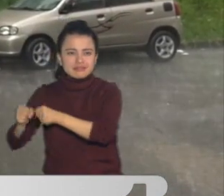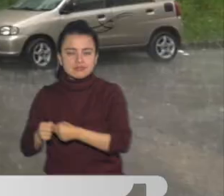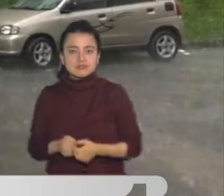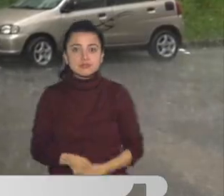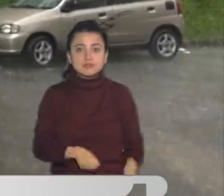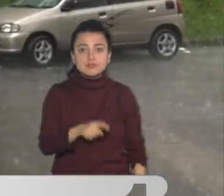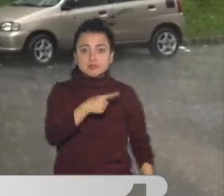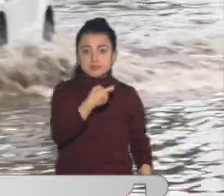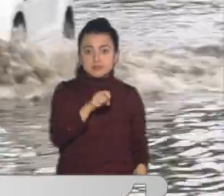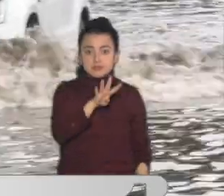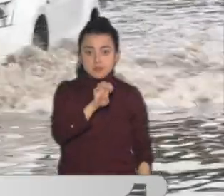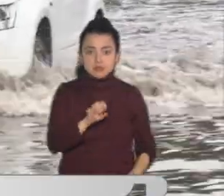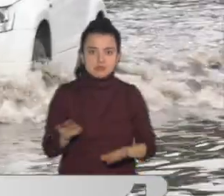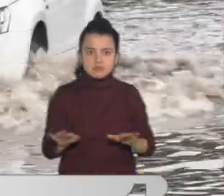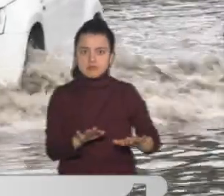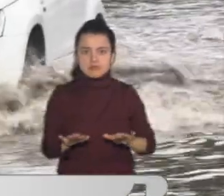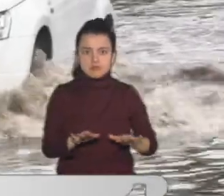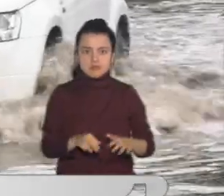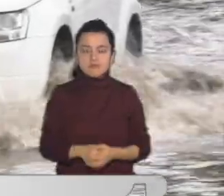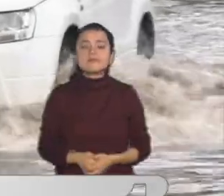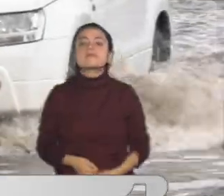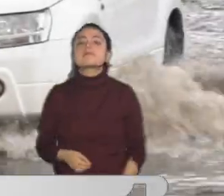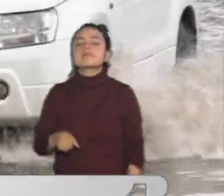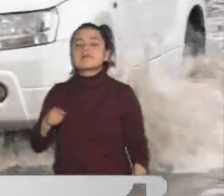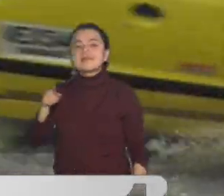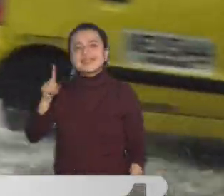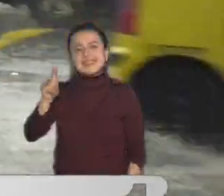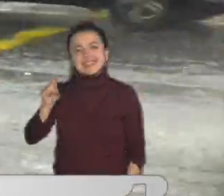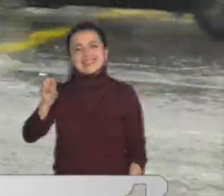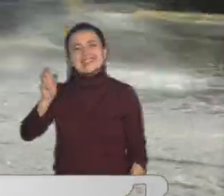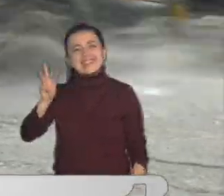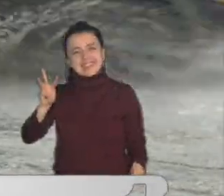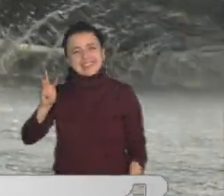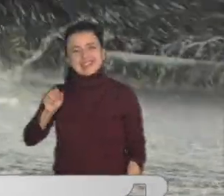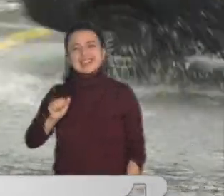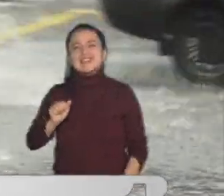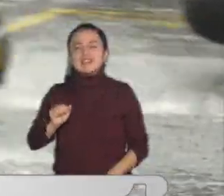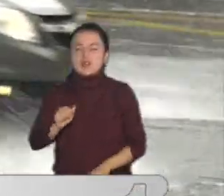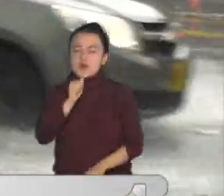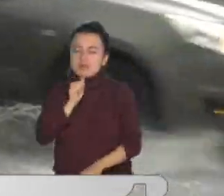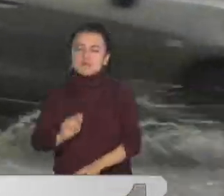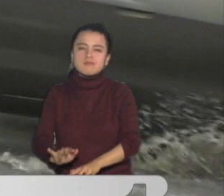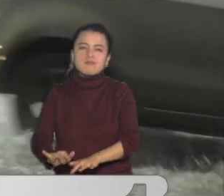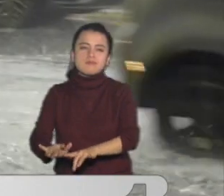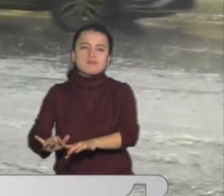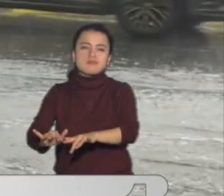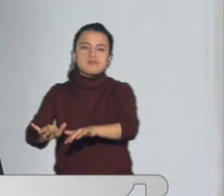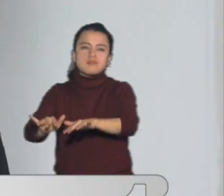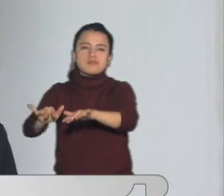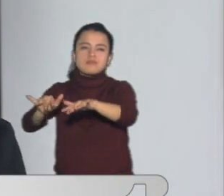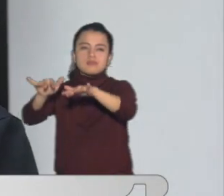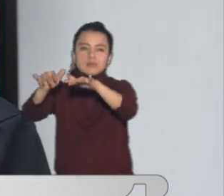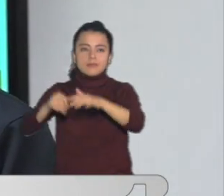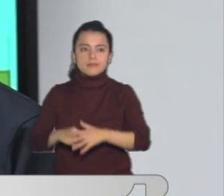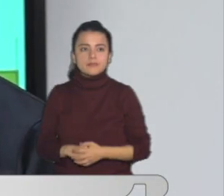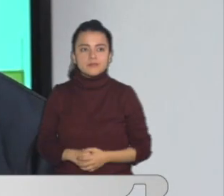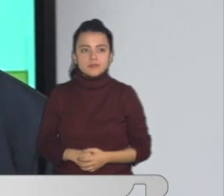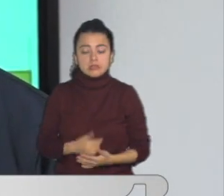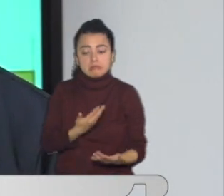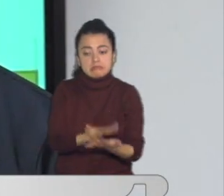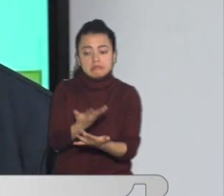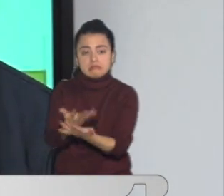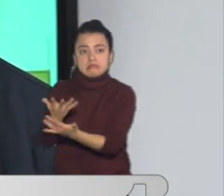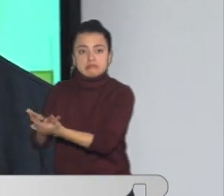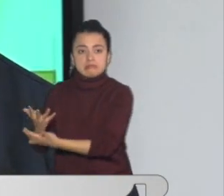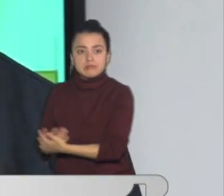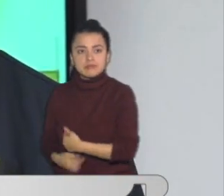109 movimientos en masa y 63 inundaciones y encharcamientos. Bueno, Bogotá tiene un consolidado de cerca de 1.800